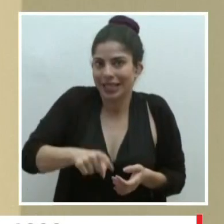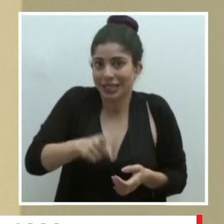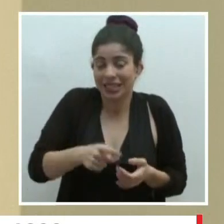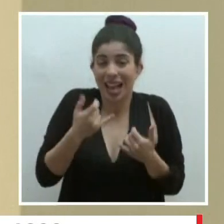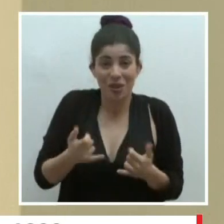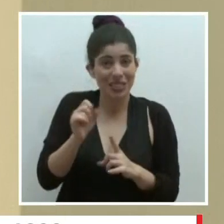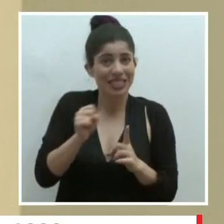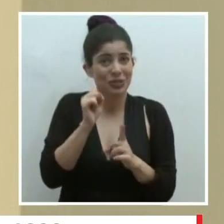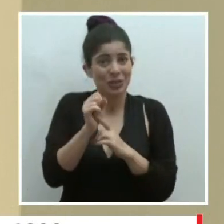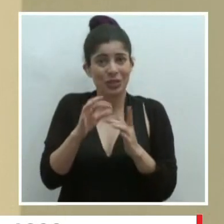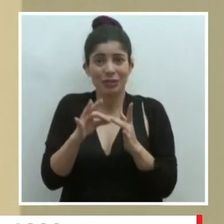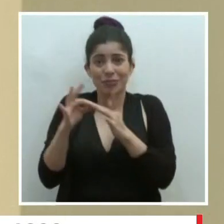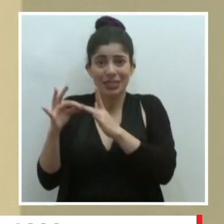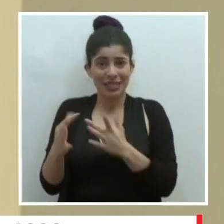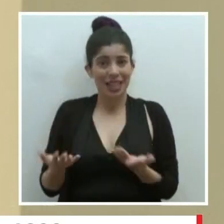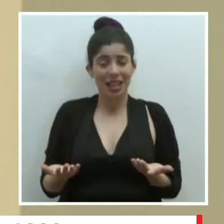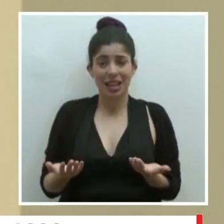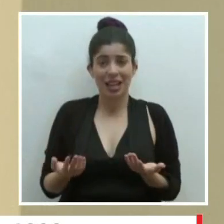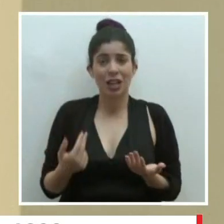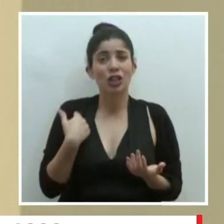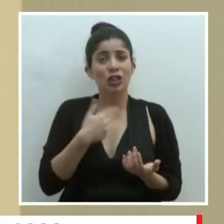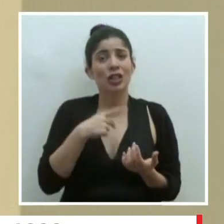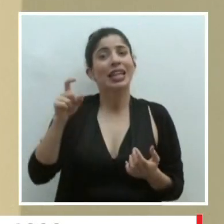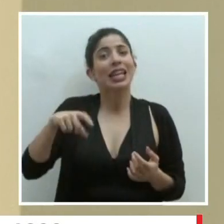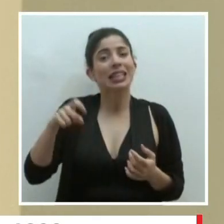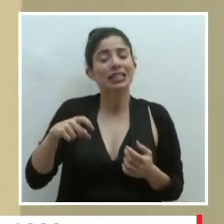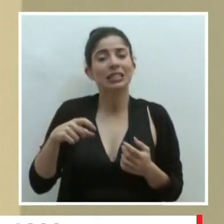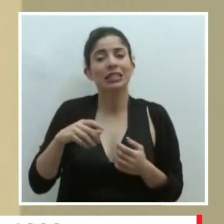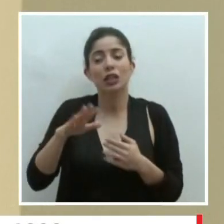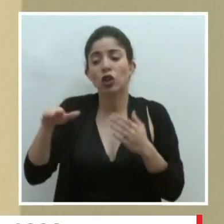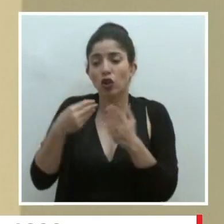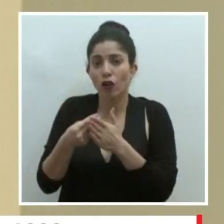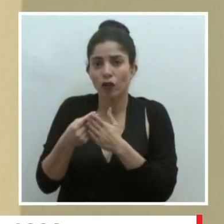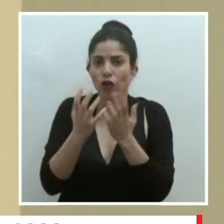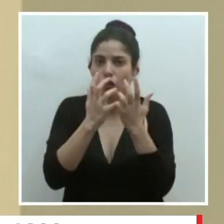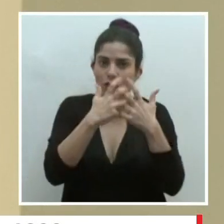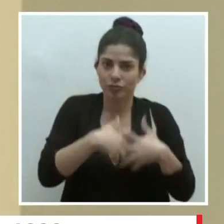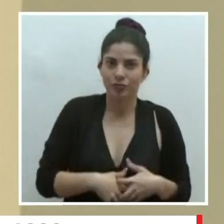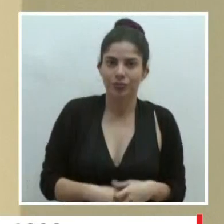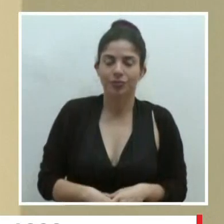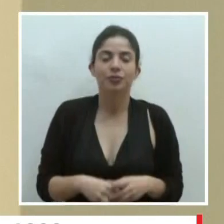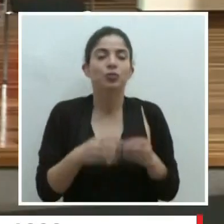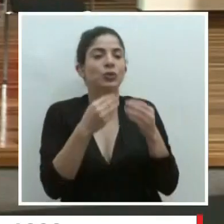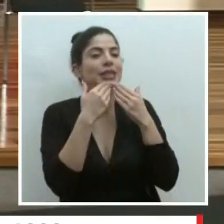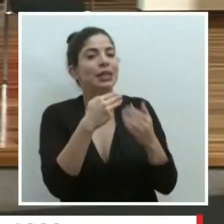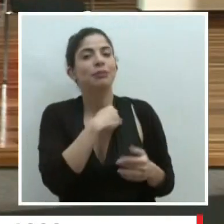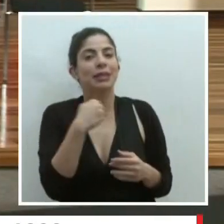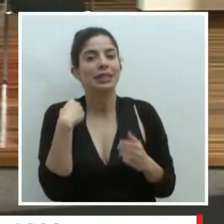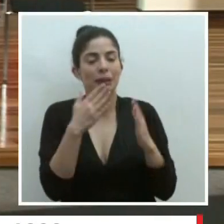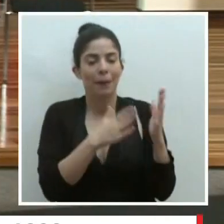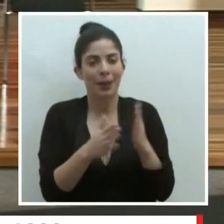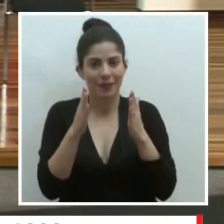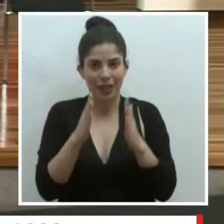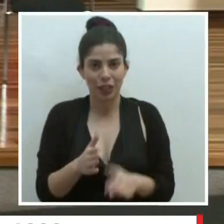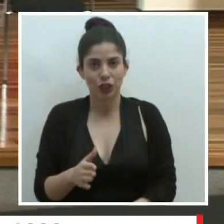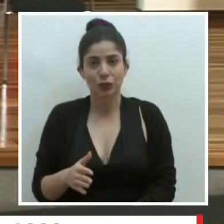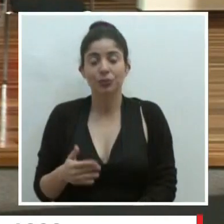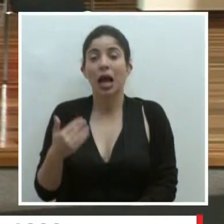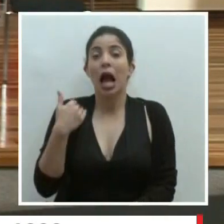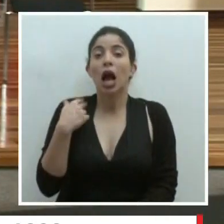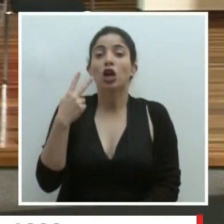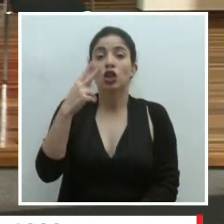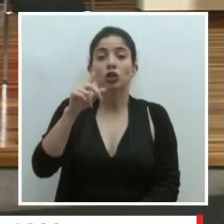una situación extraordinaria en la cual necesitamos hacer acopio de los mismos. Muchas gracias a la ministra de Planificación.